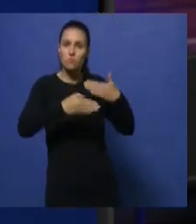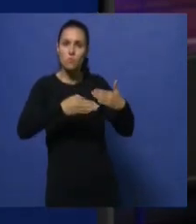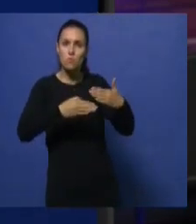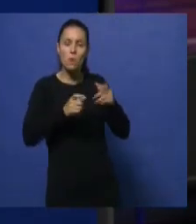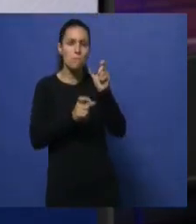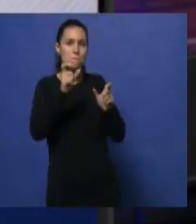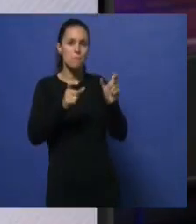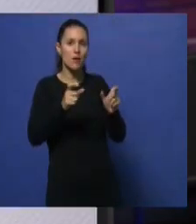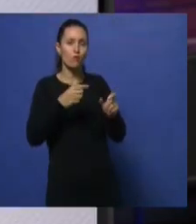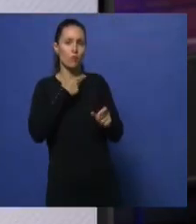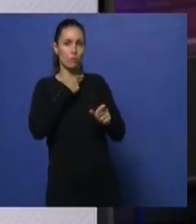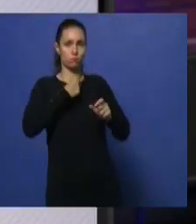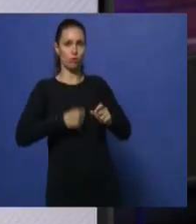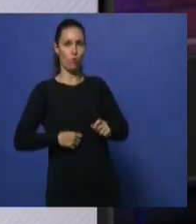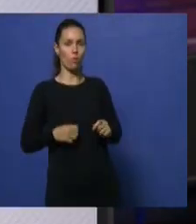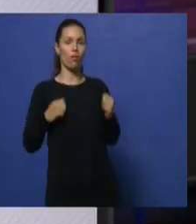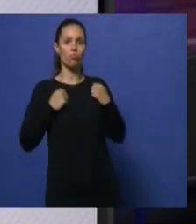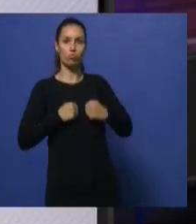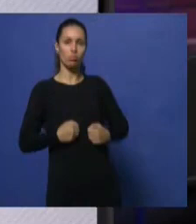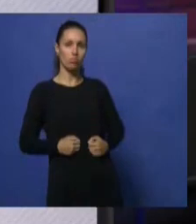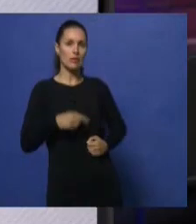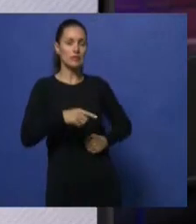porque algo malo está pasando bueno